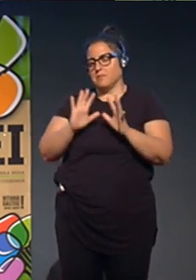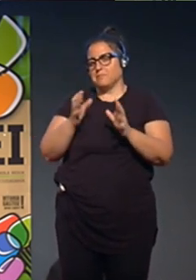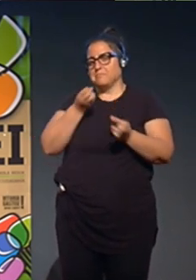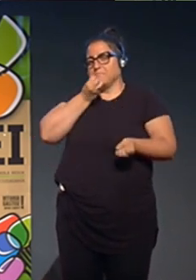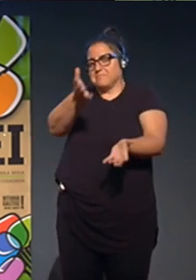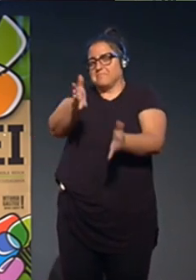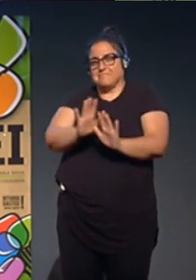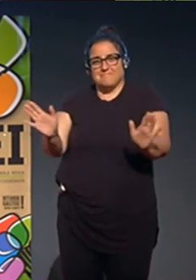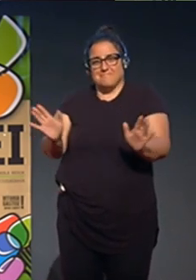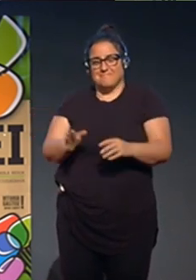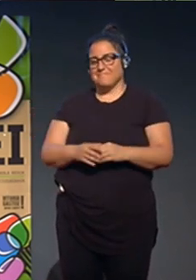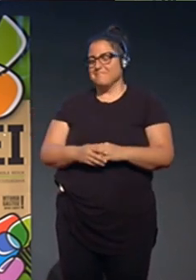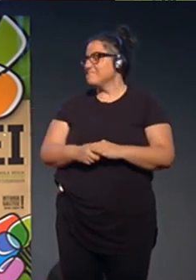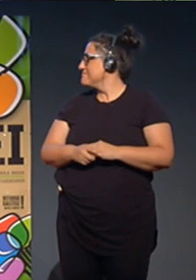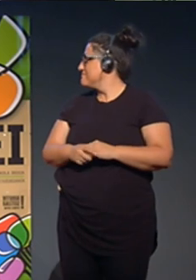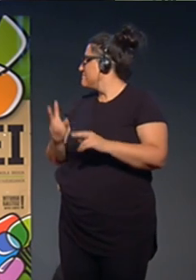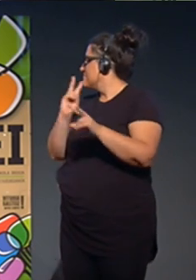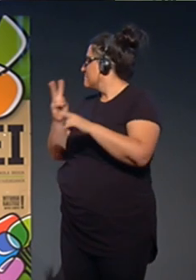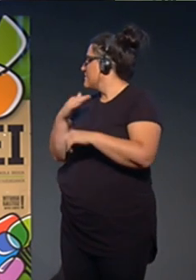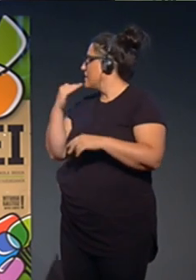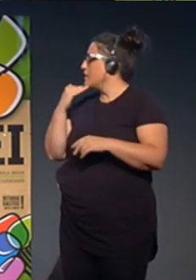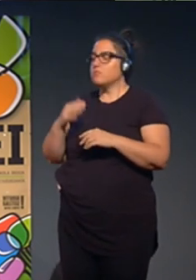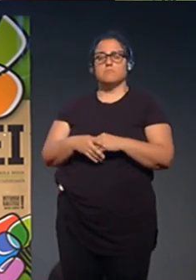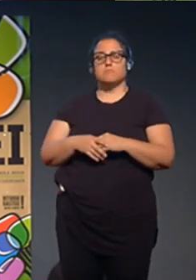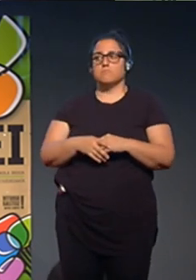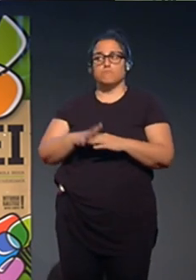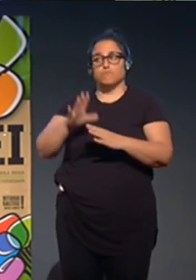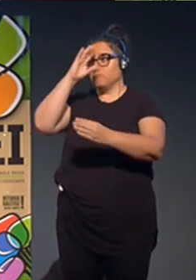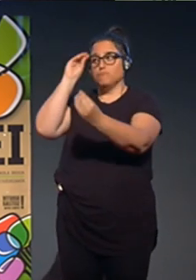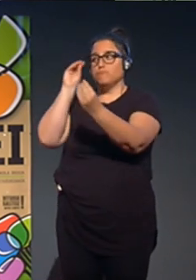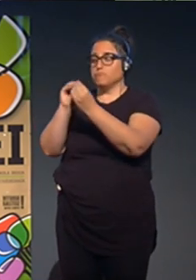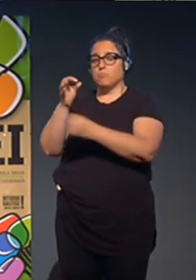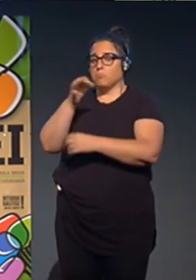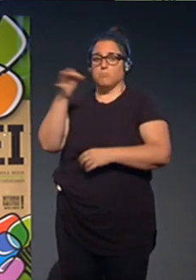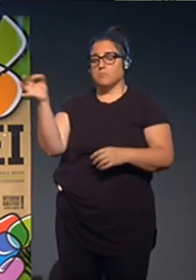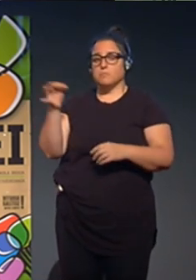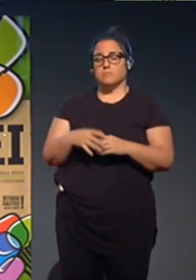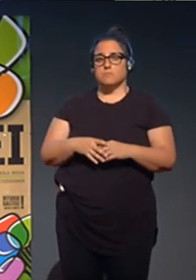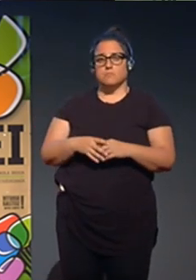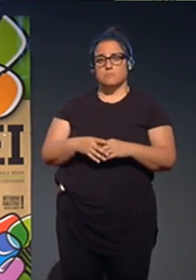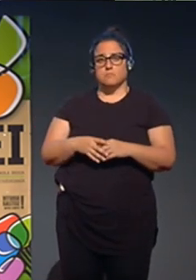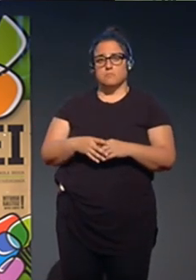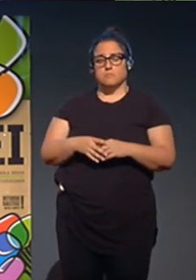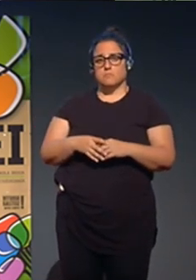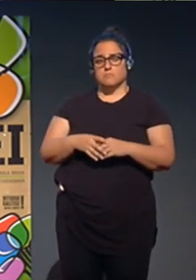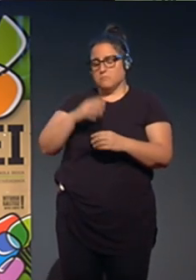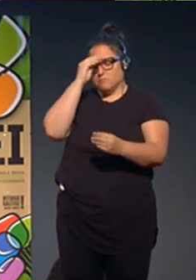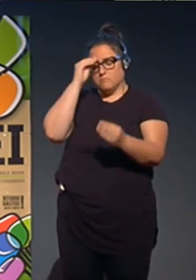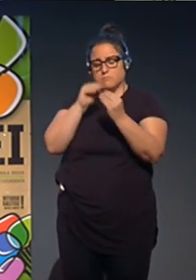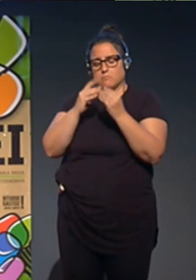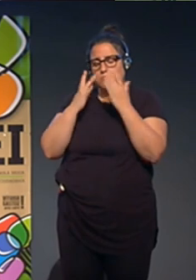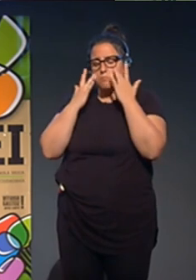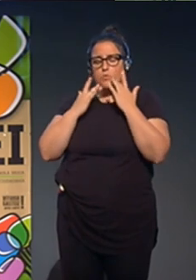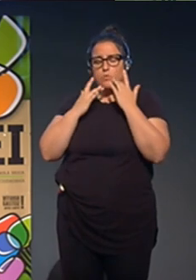reflexión quieres decirle algo prof no que estoy plenamente de acuerdo contigo absolutamente y